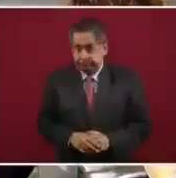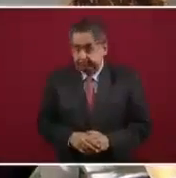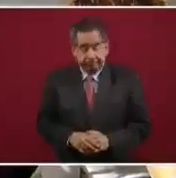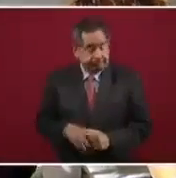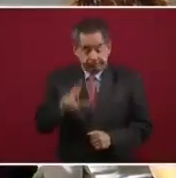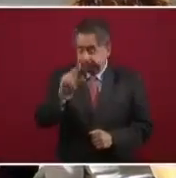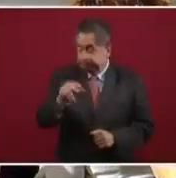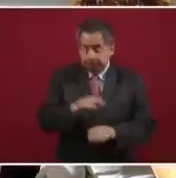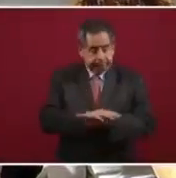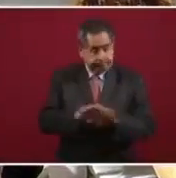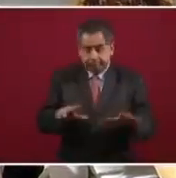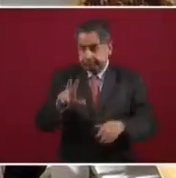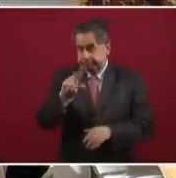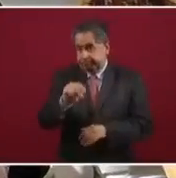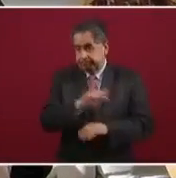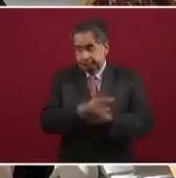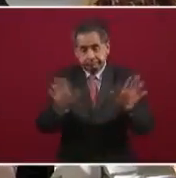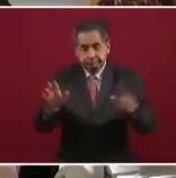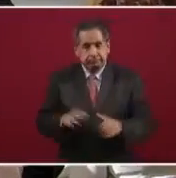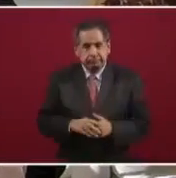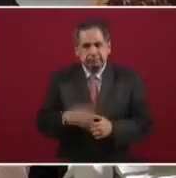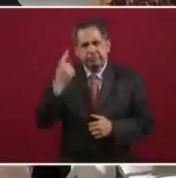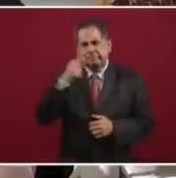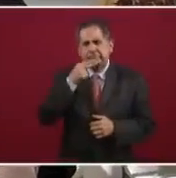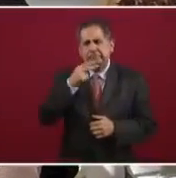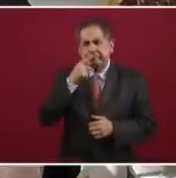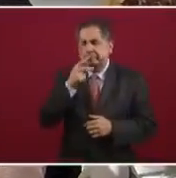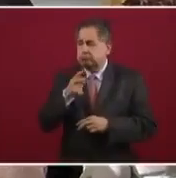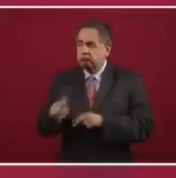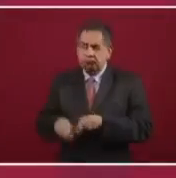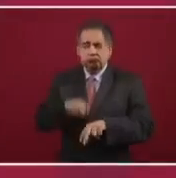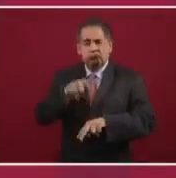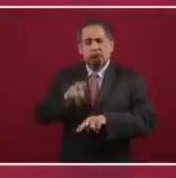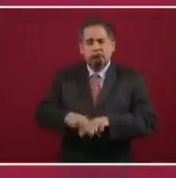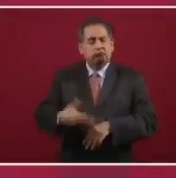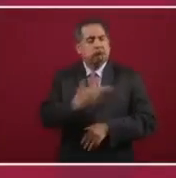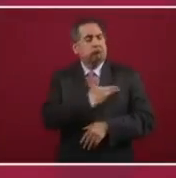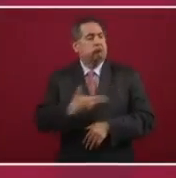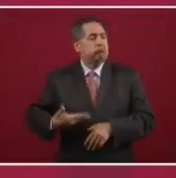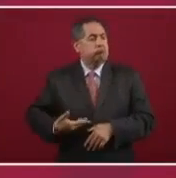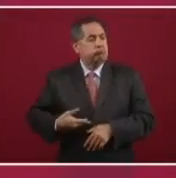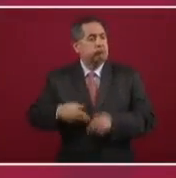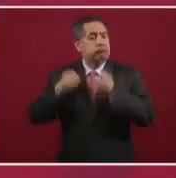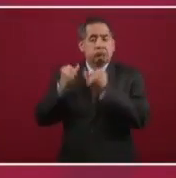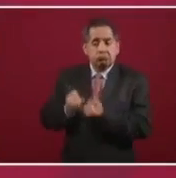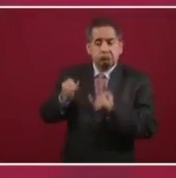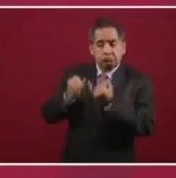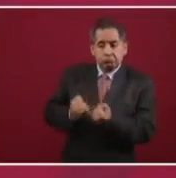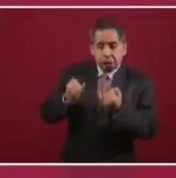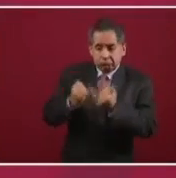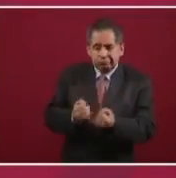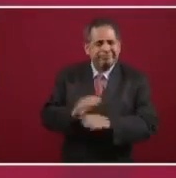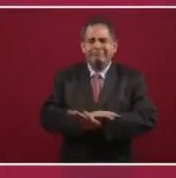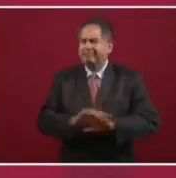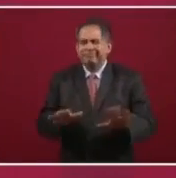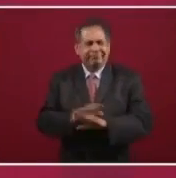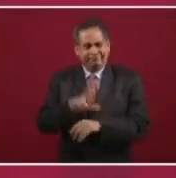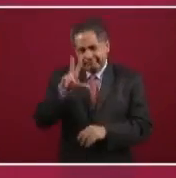No, imagínense qué caso tiene llegar aquí para hacer lo mismo.